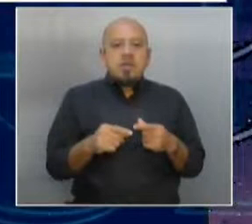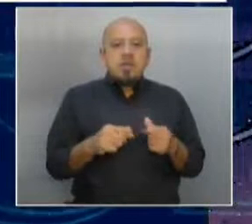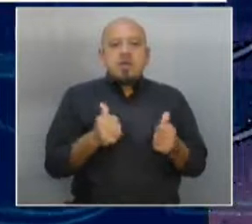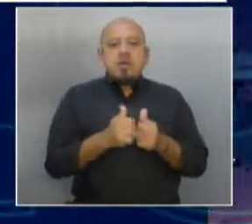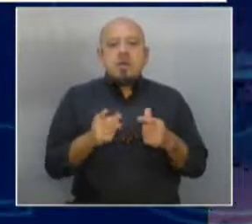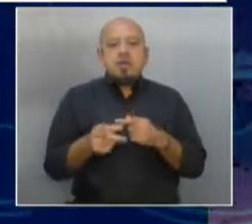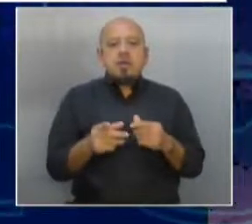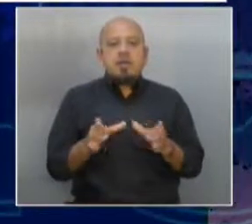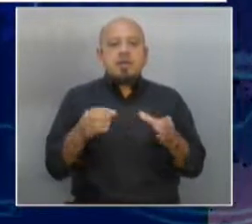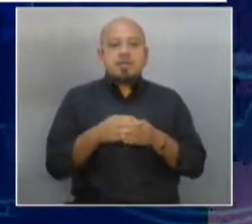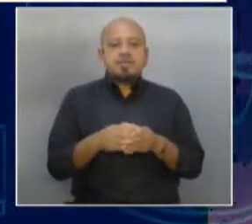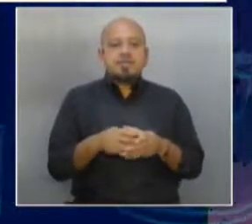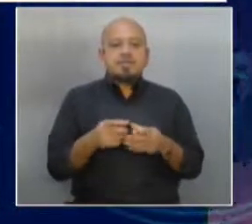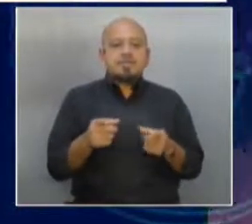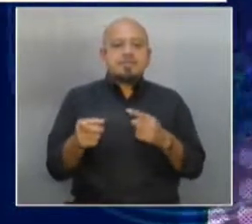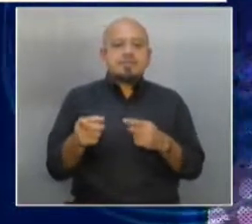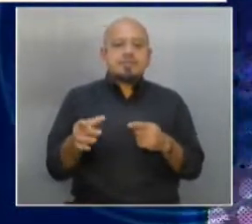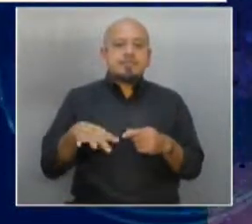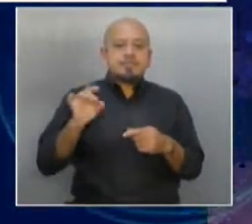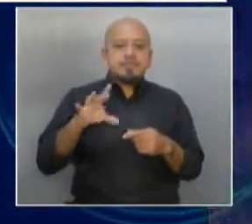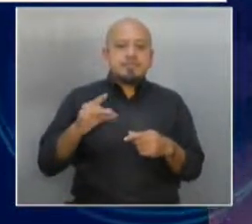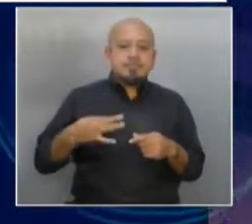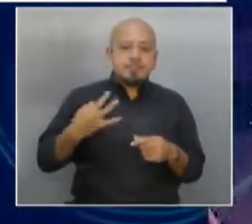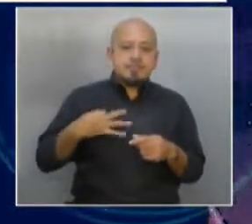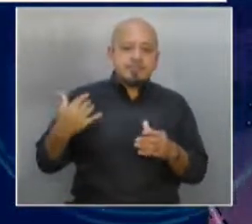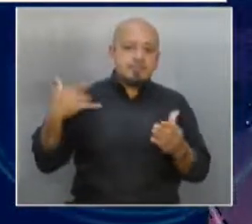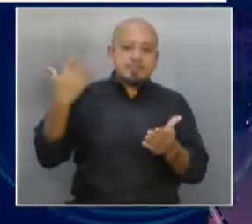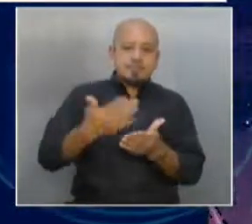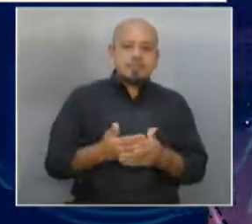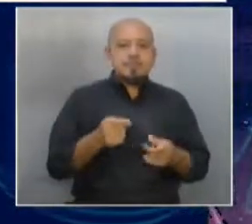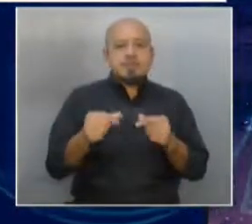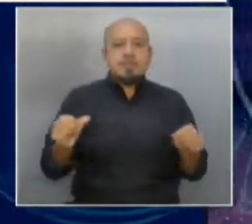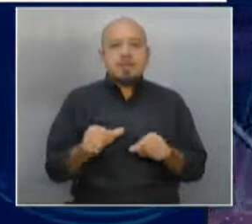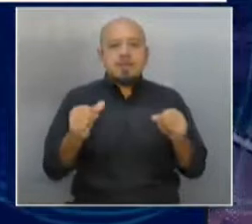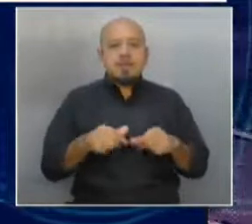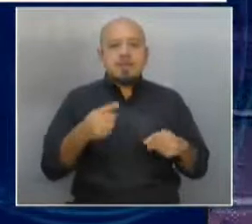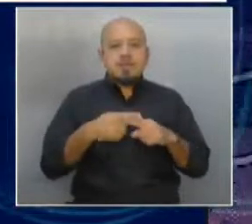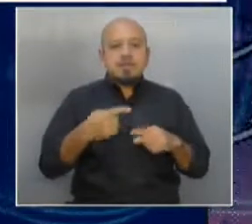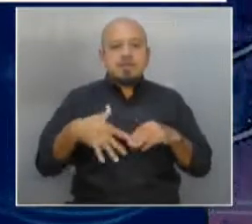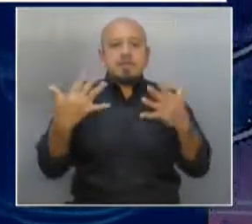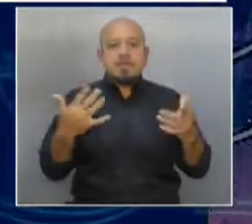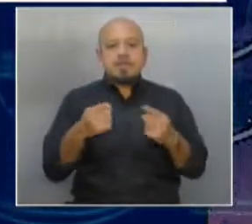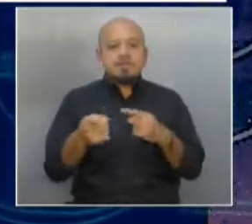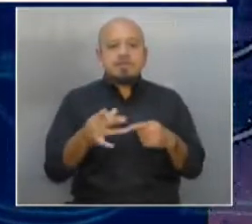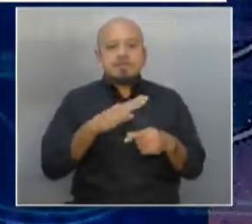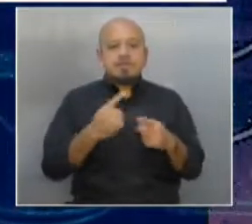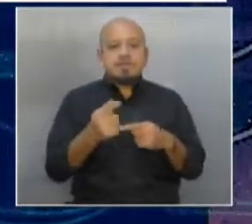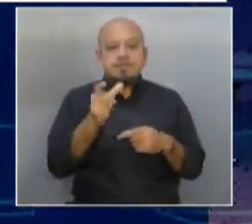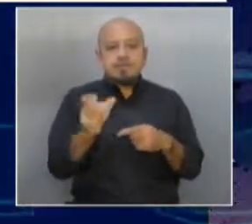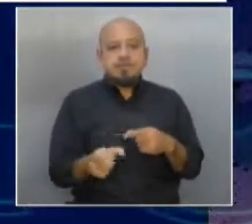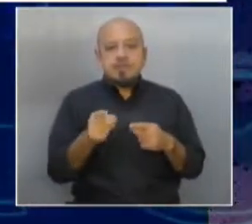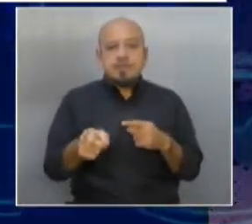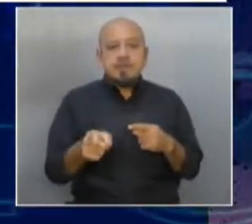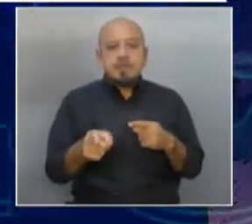de poderosos, con su coalición, después de 15 años llegan al poder y, bueno, hacen una fiestita. En esa fiestita, bueno, hay una persona que es del